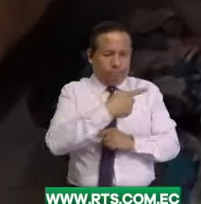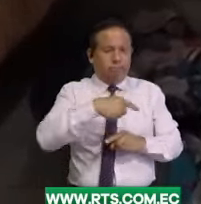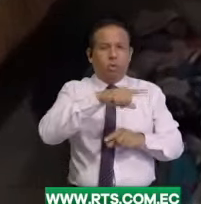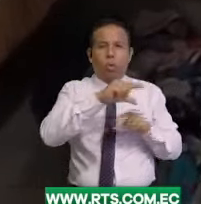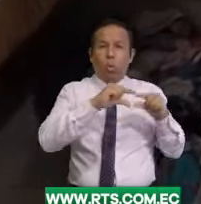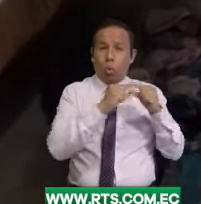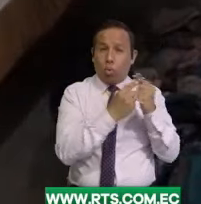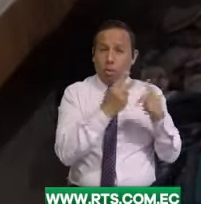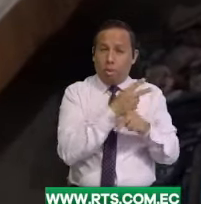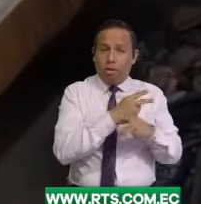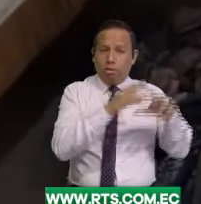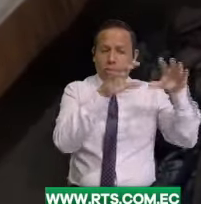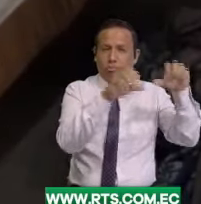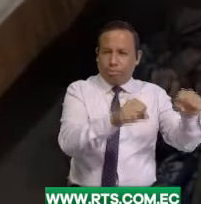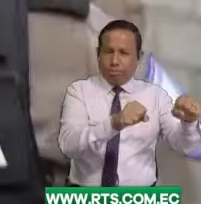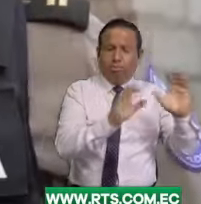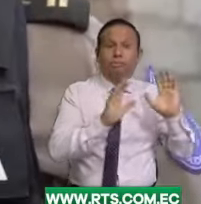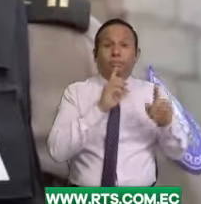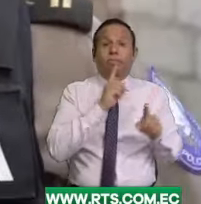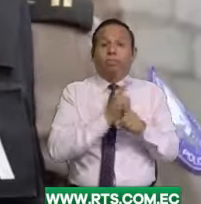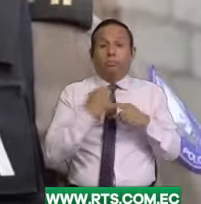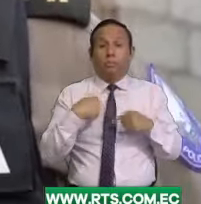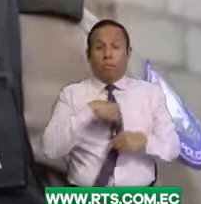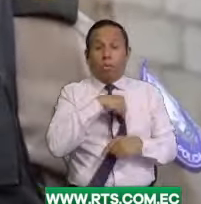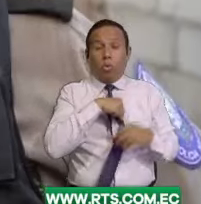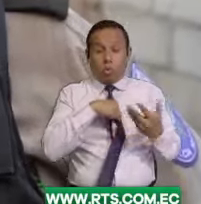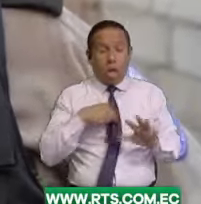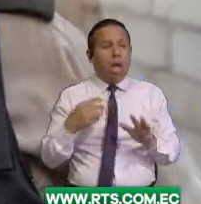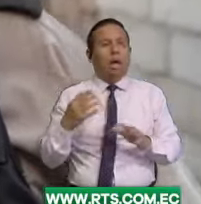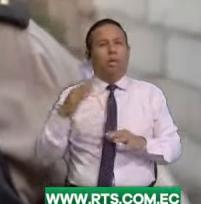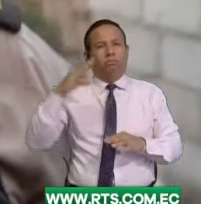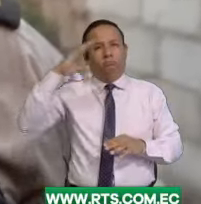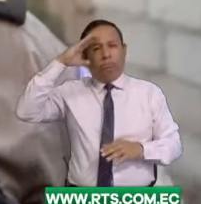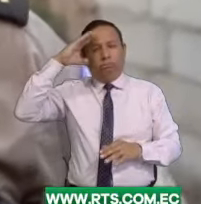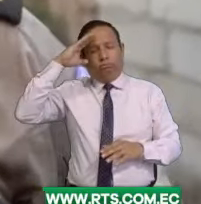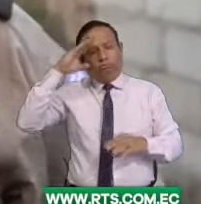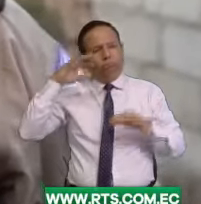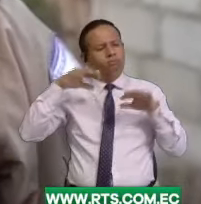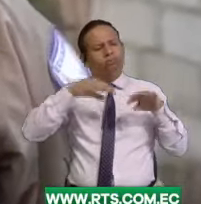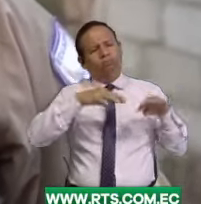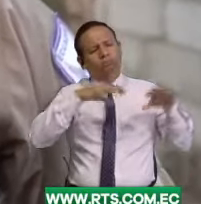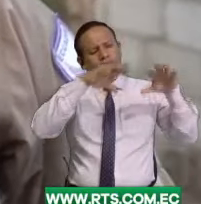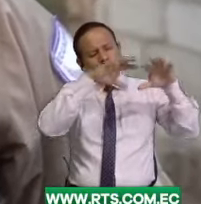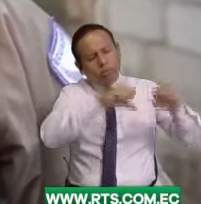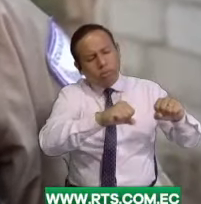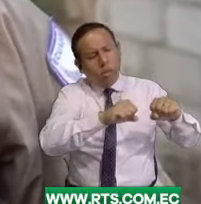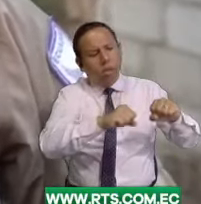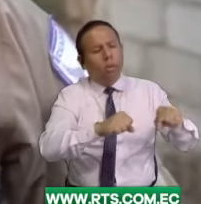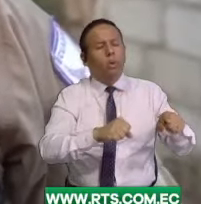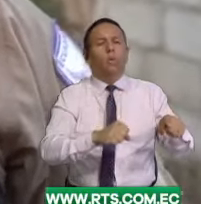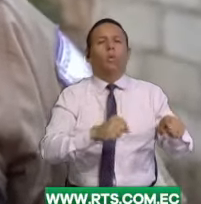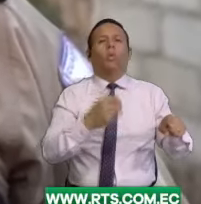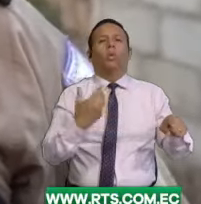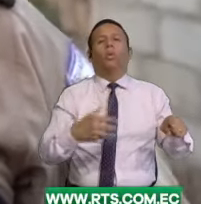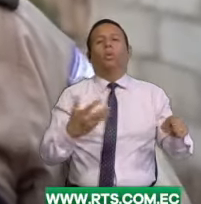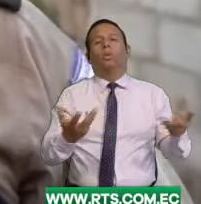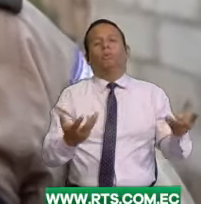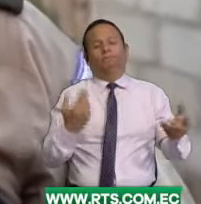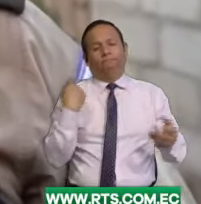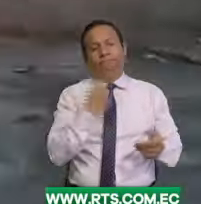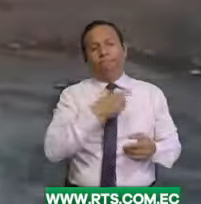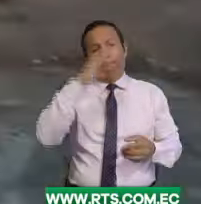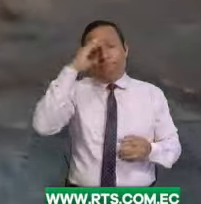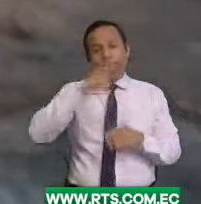una vez tomado el procedimiento con el presunto femicidio de la víctima, procedimos como Policía